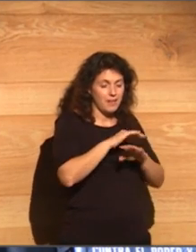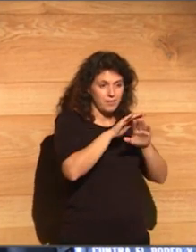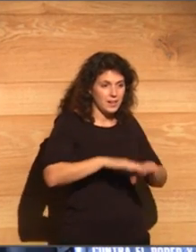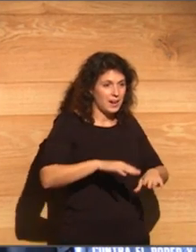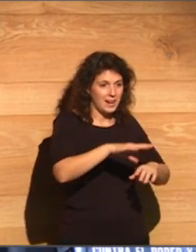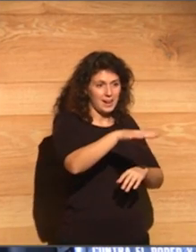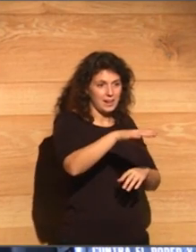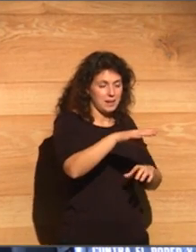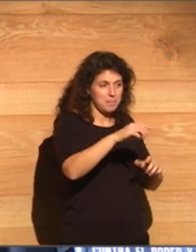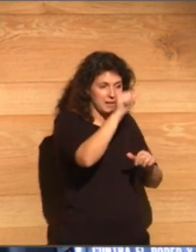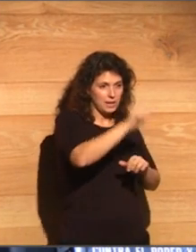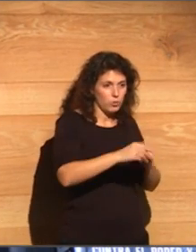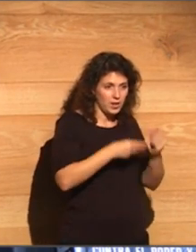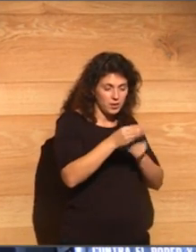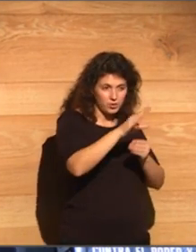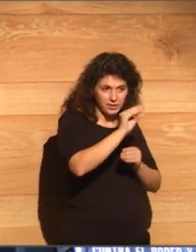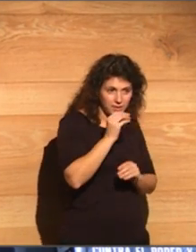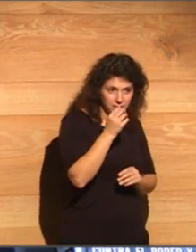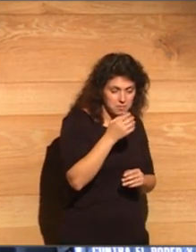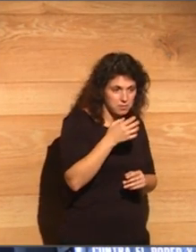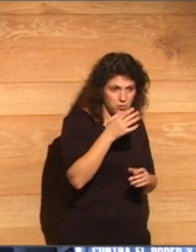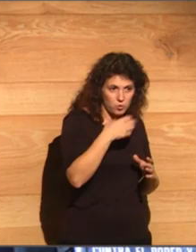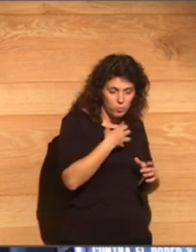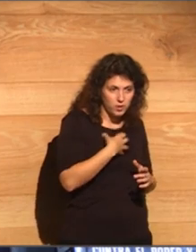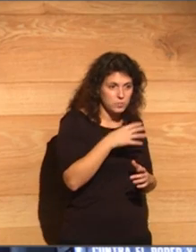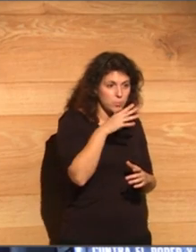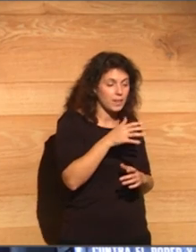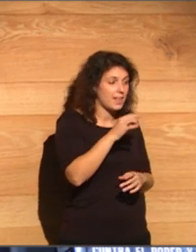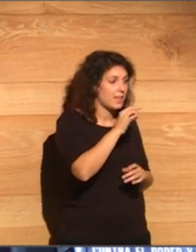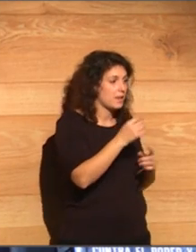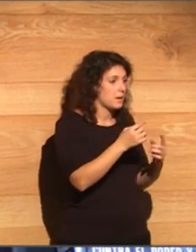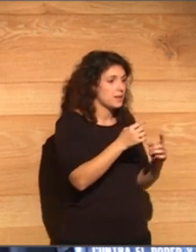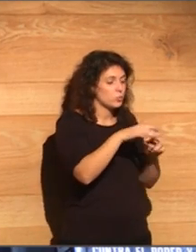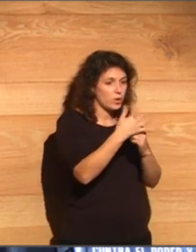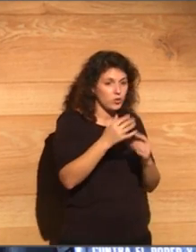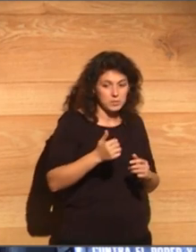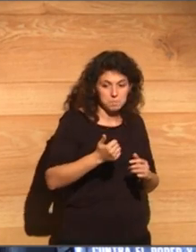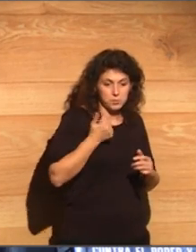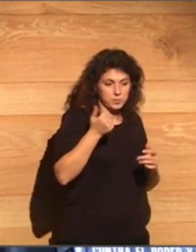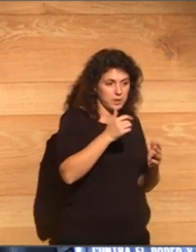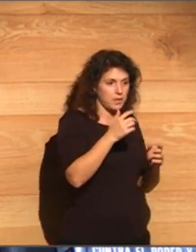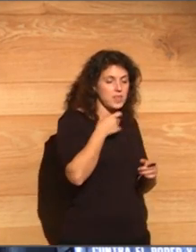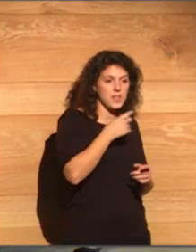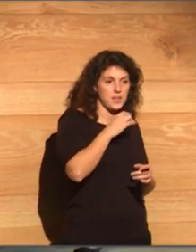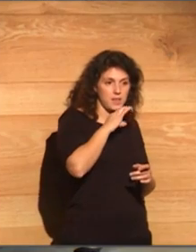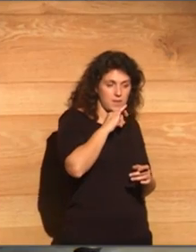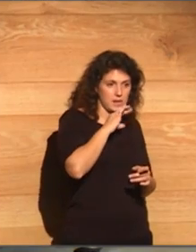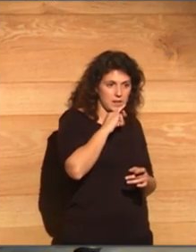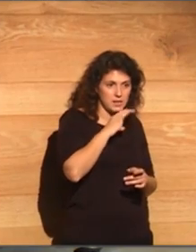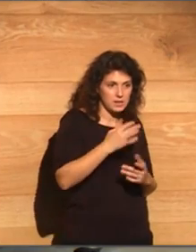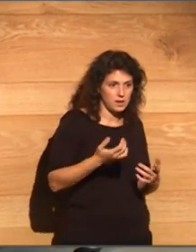entender siquiera por qué la hizo, más allá de que le divertían aspectos puntuales de la biografía muy aventurera, evidentemente, y